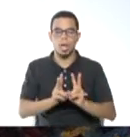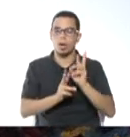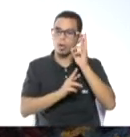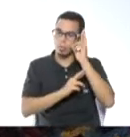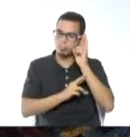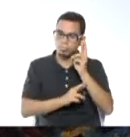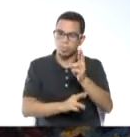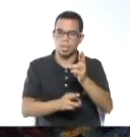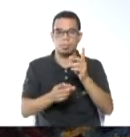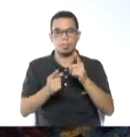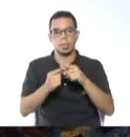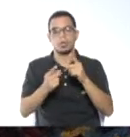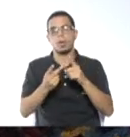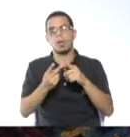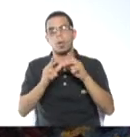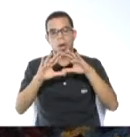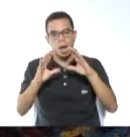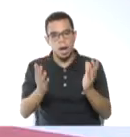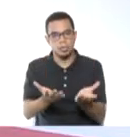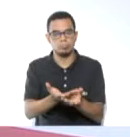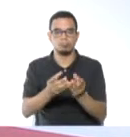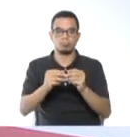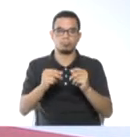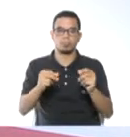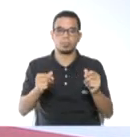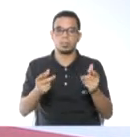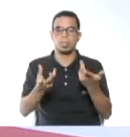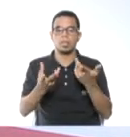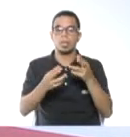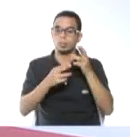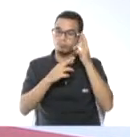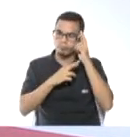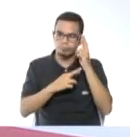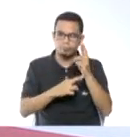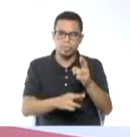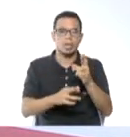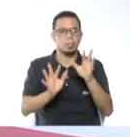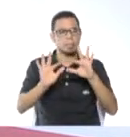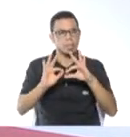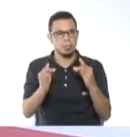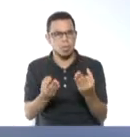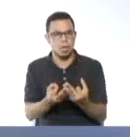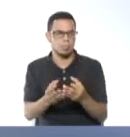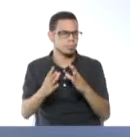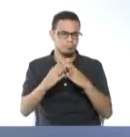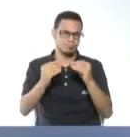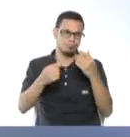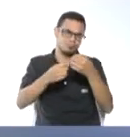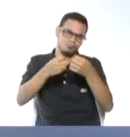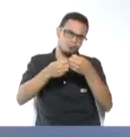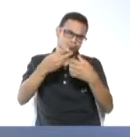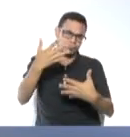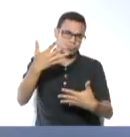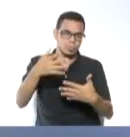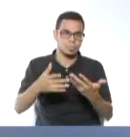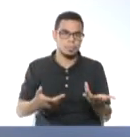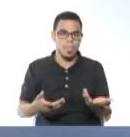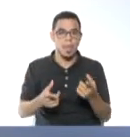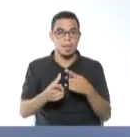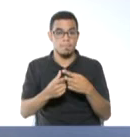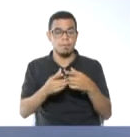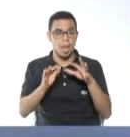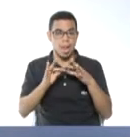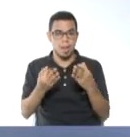madre tierra, en valores de respeto entre hermanos. Entonces eso se enseña de generación en generación y donde sí la familia tiene un papel